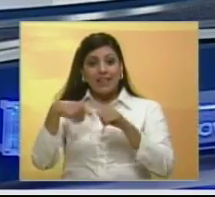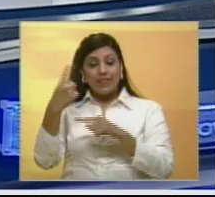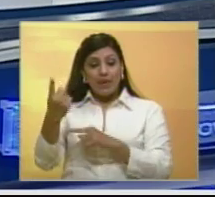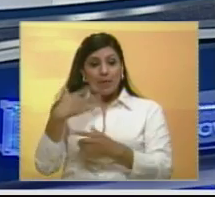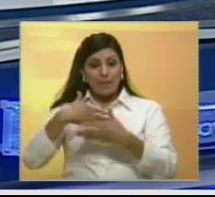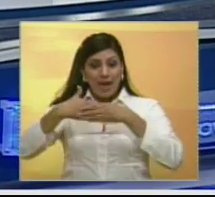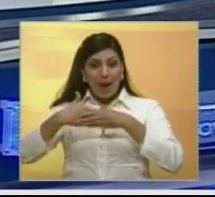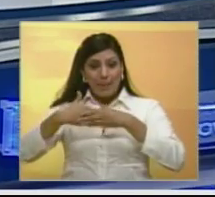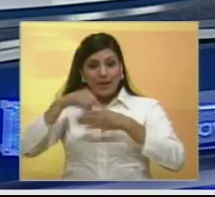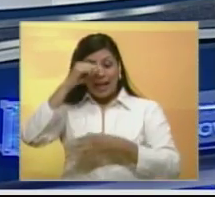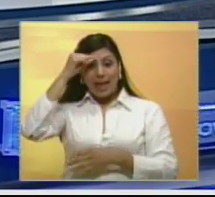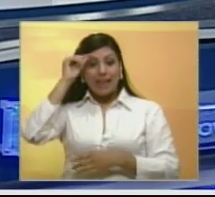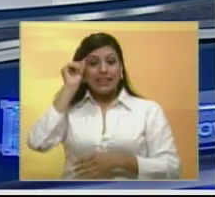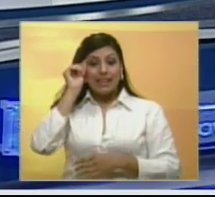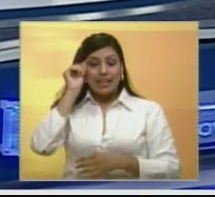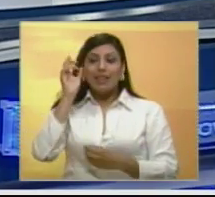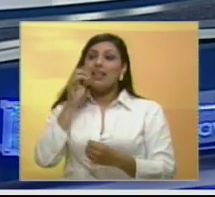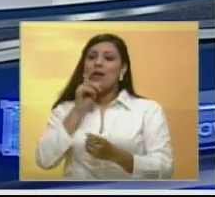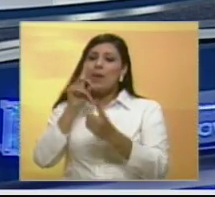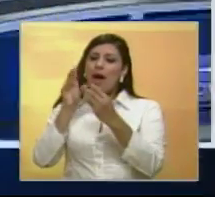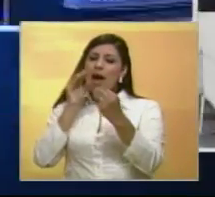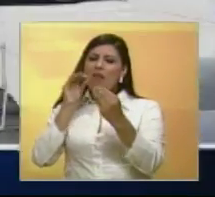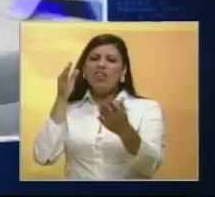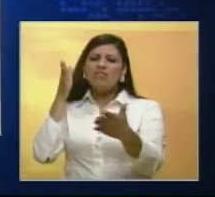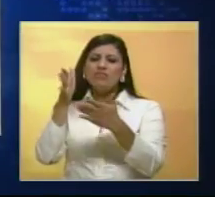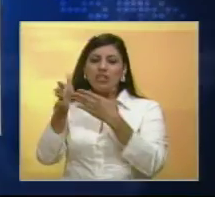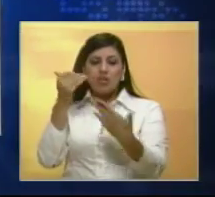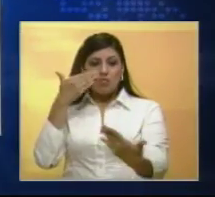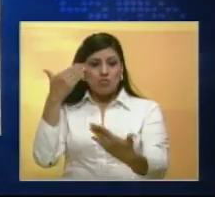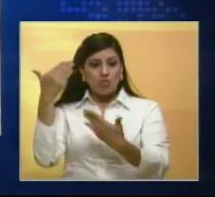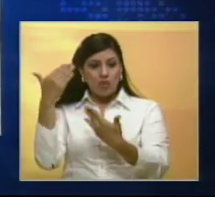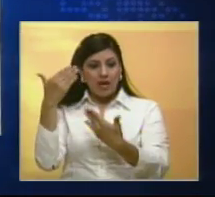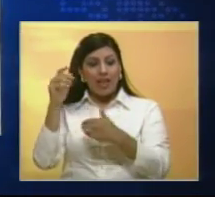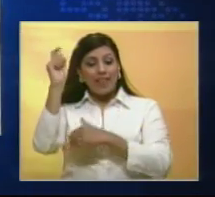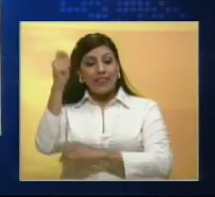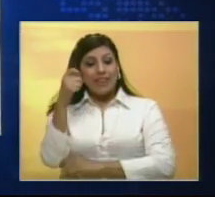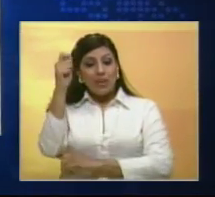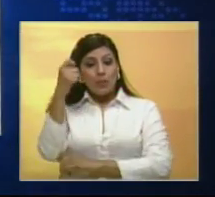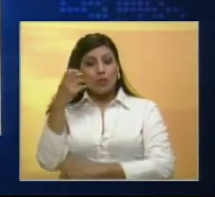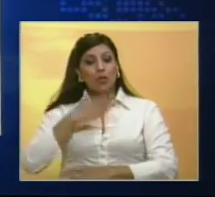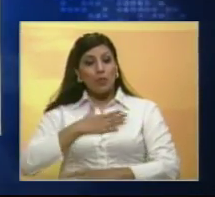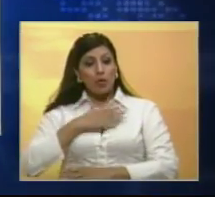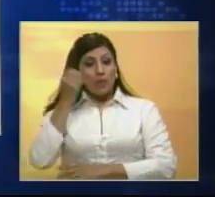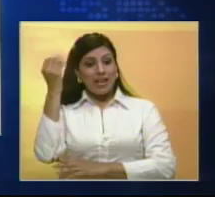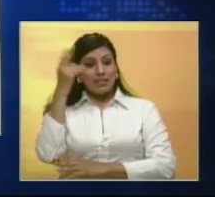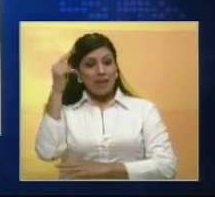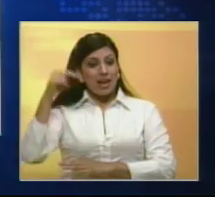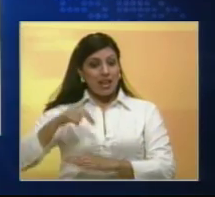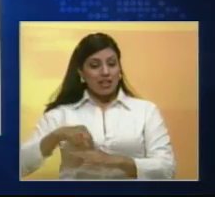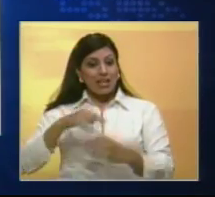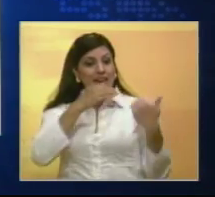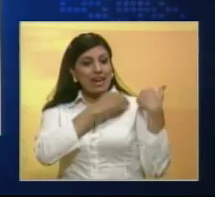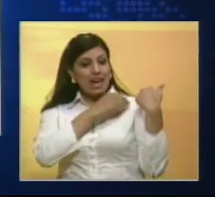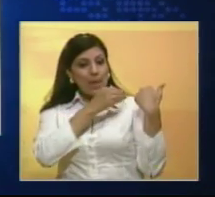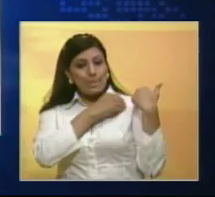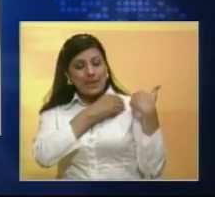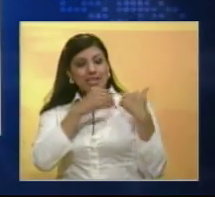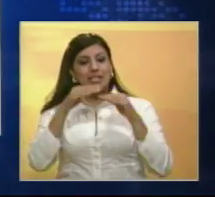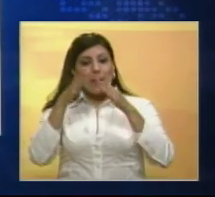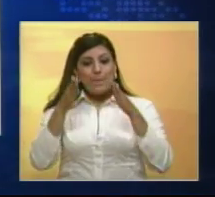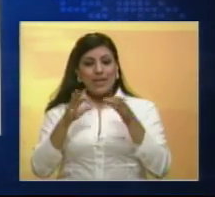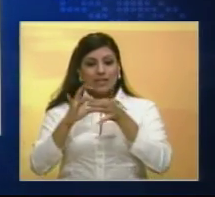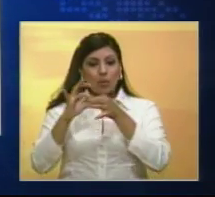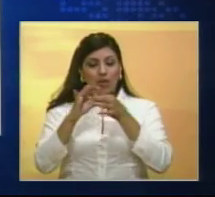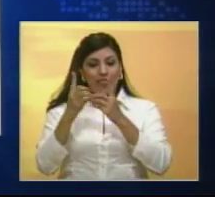mi compañera Endrina Yepes estará conversando con Delsa Solórzano, diputada ante la Asamblea Nacional en representación de la Mesa